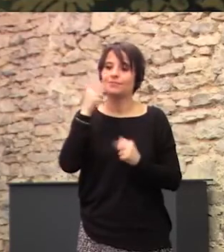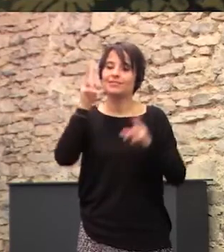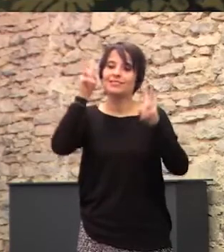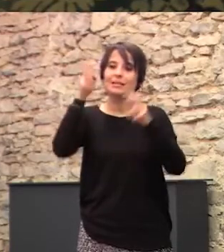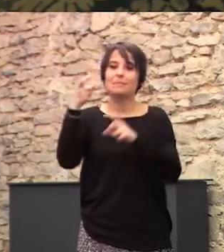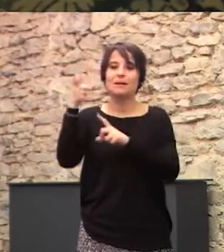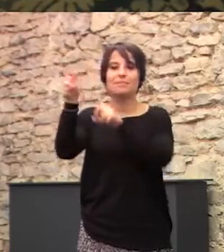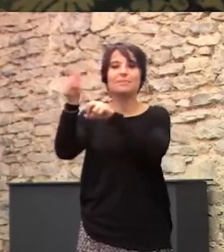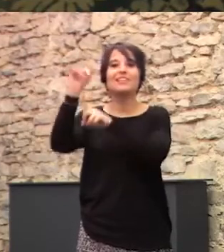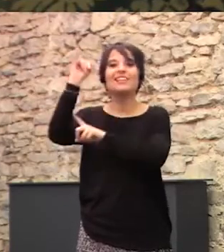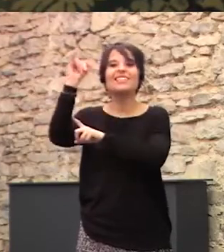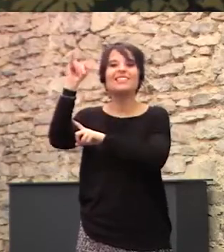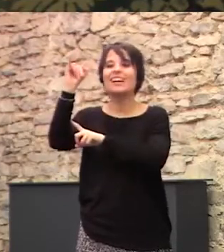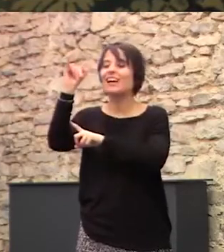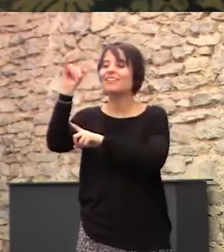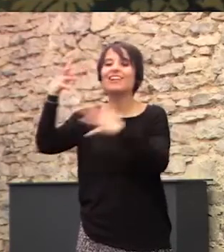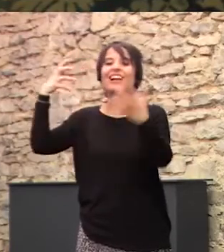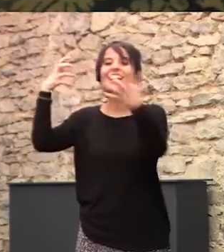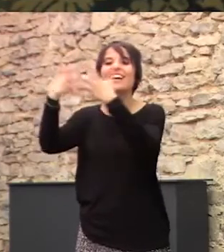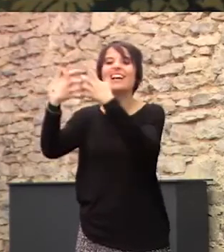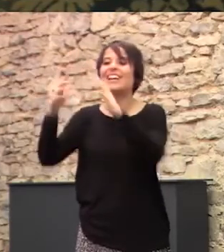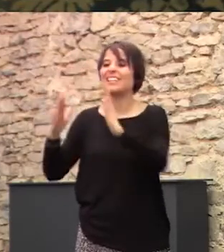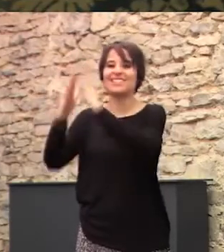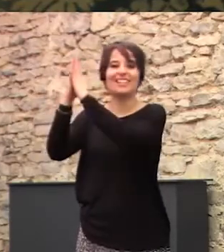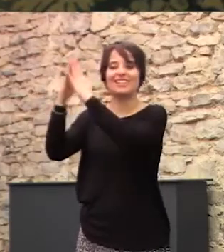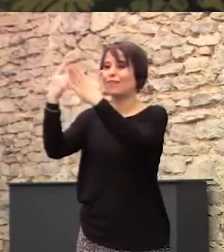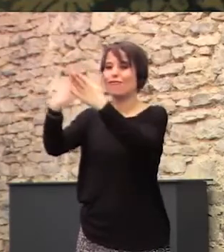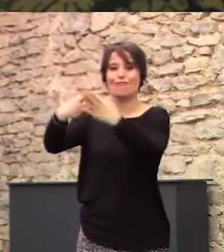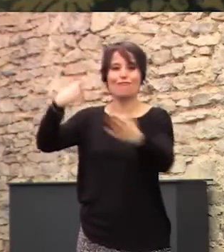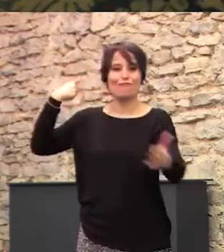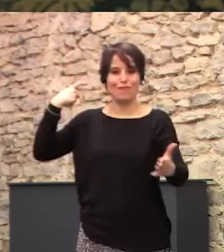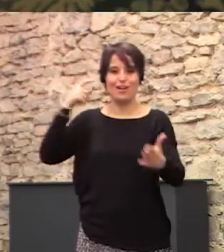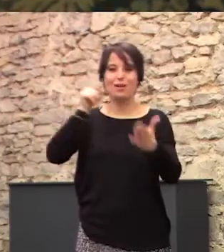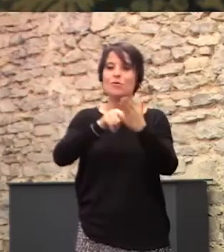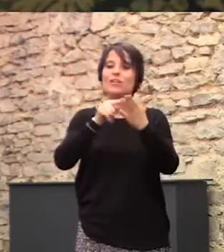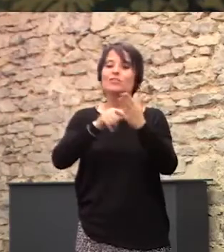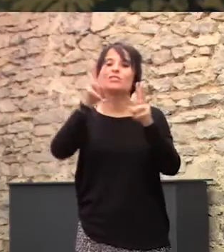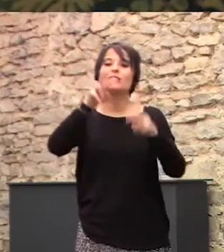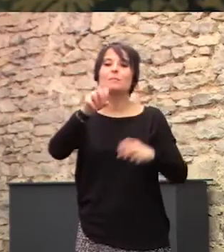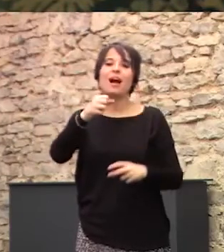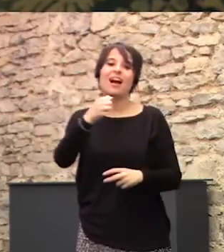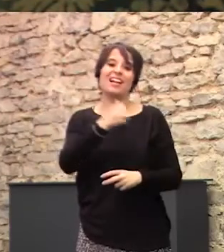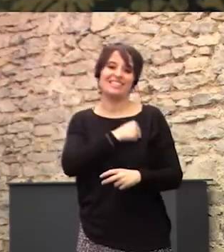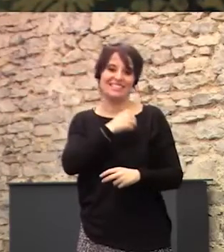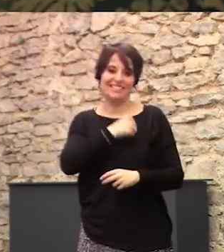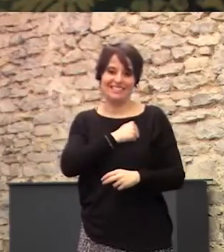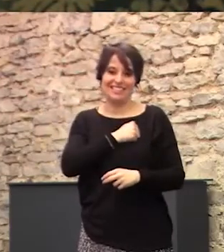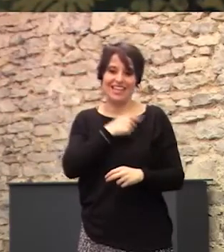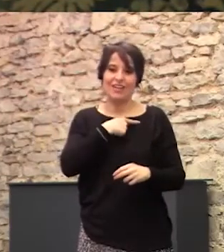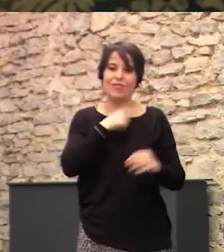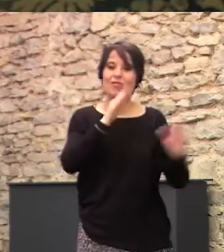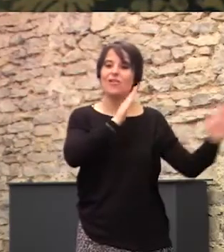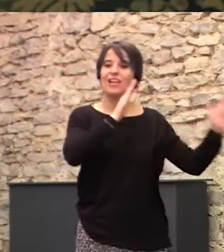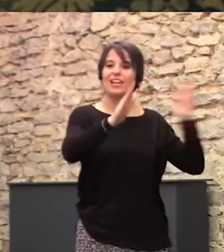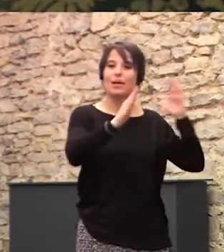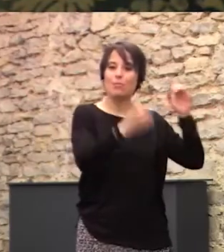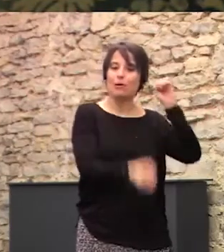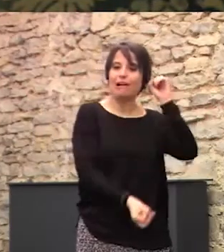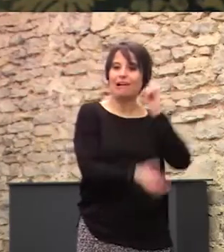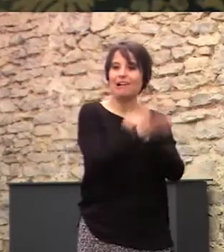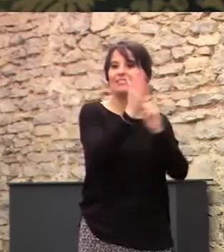término de Guerra Santa, porque Guerra Santa es un término más de origen cristiano, creado en la época